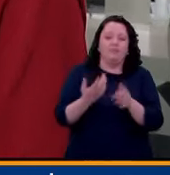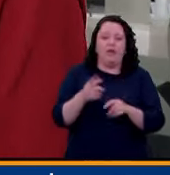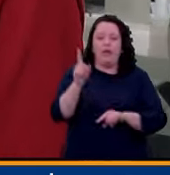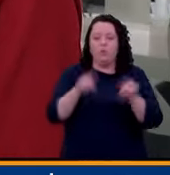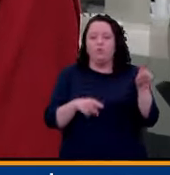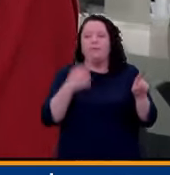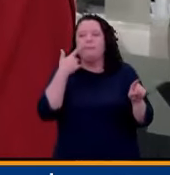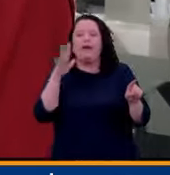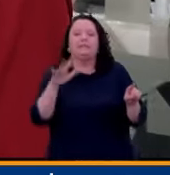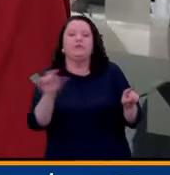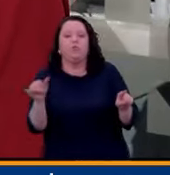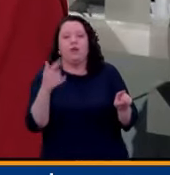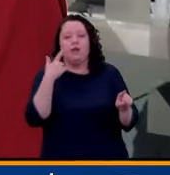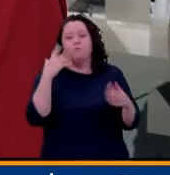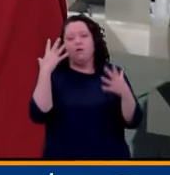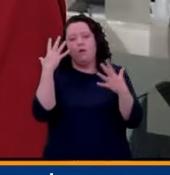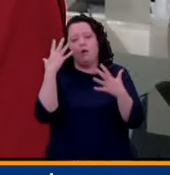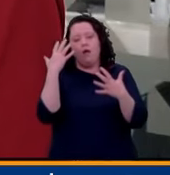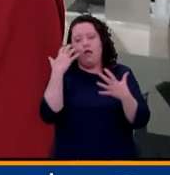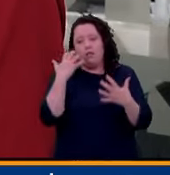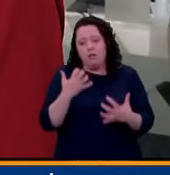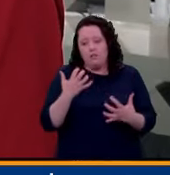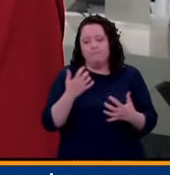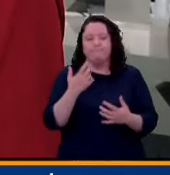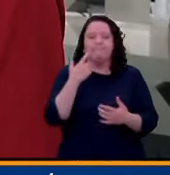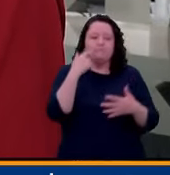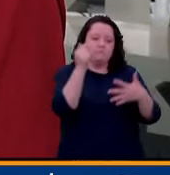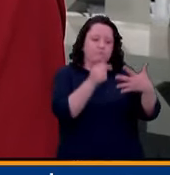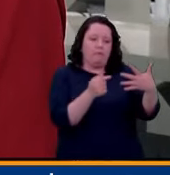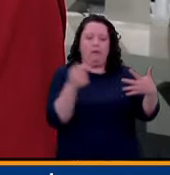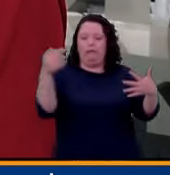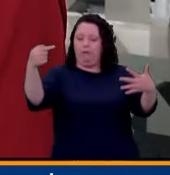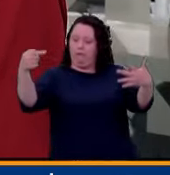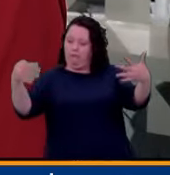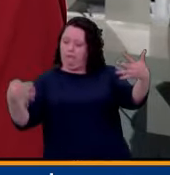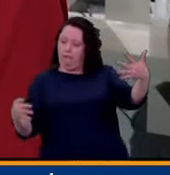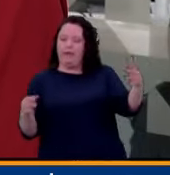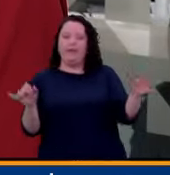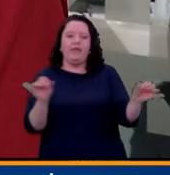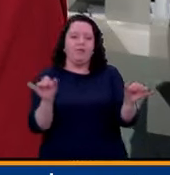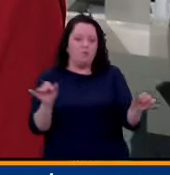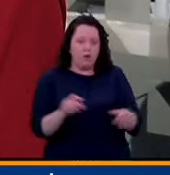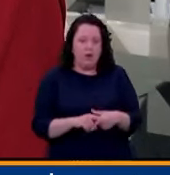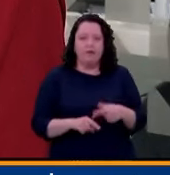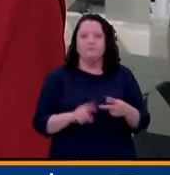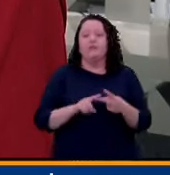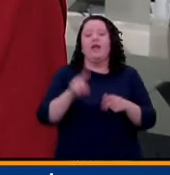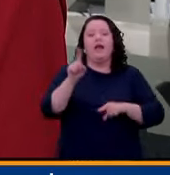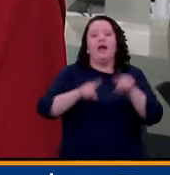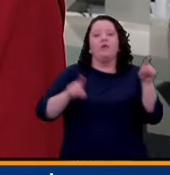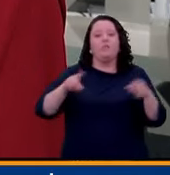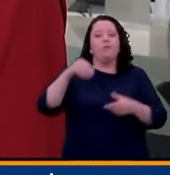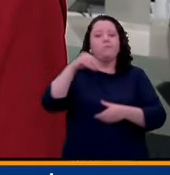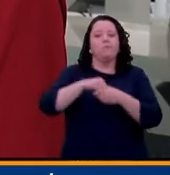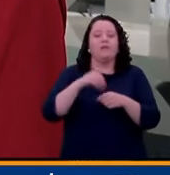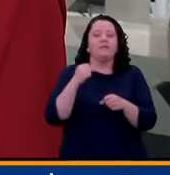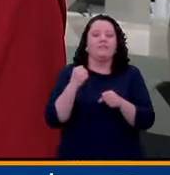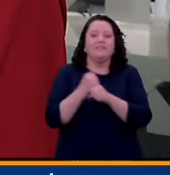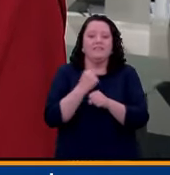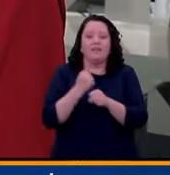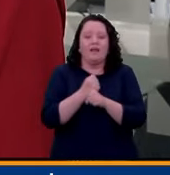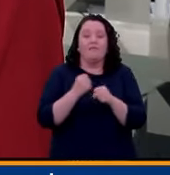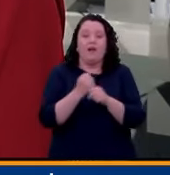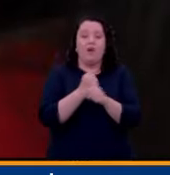decir las depresiones tienen síntomas muy parecidos al hipotiroidismo a que aquellas personas que tienen la trabajo horas